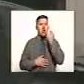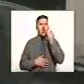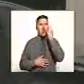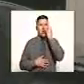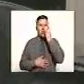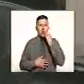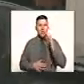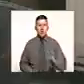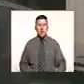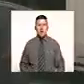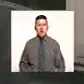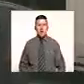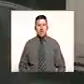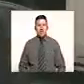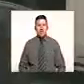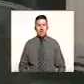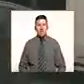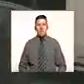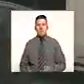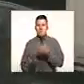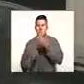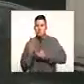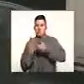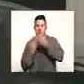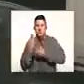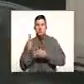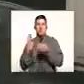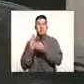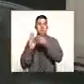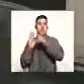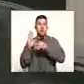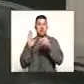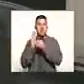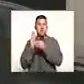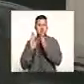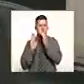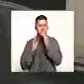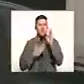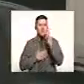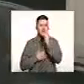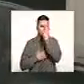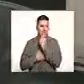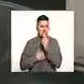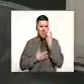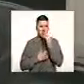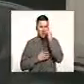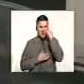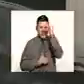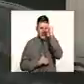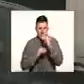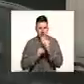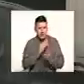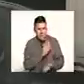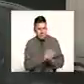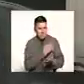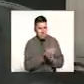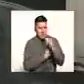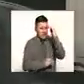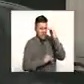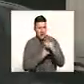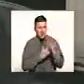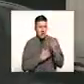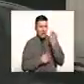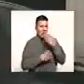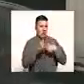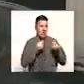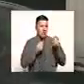plata? ¿Van a tramitar una reforma tributaria sin un solo compromiso en reducción de corrupción y en reducción de